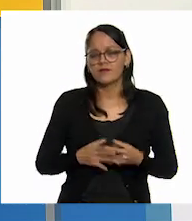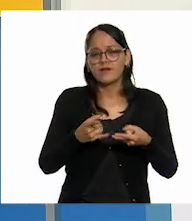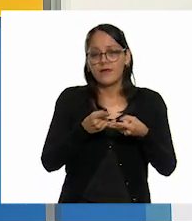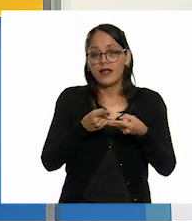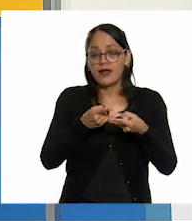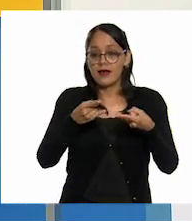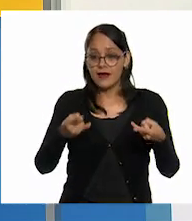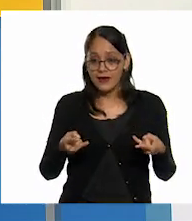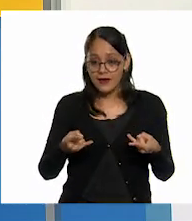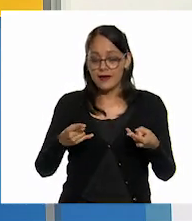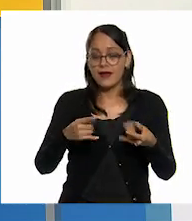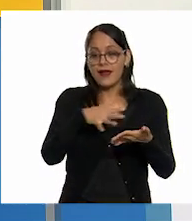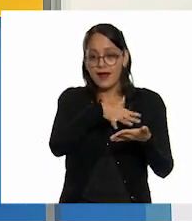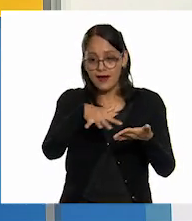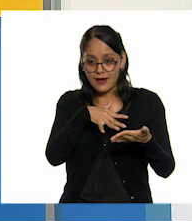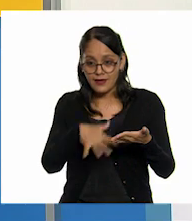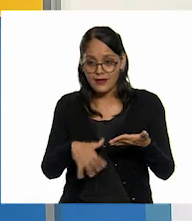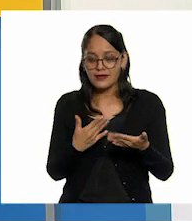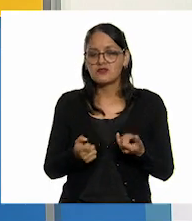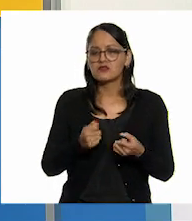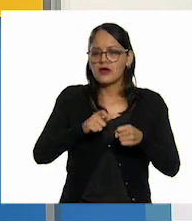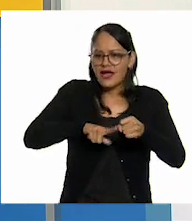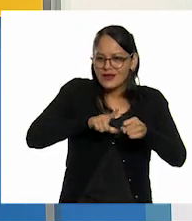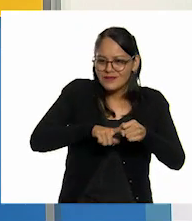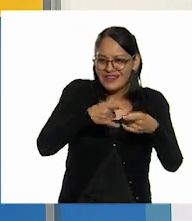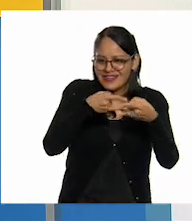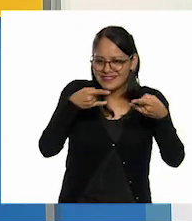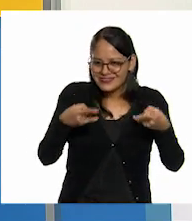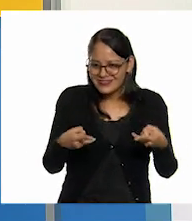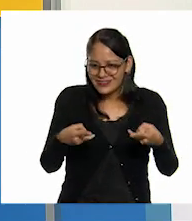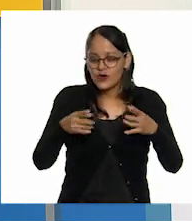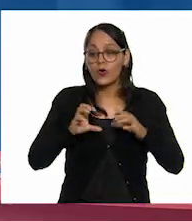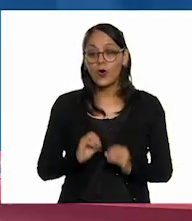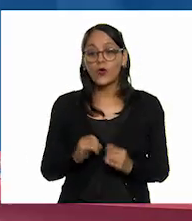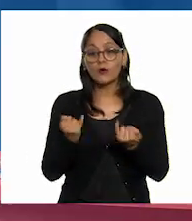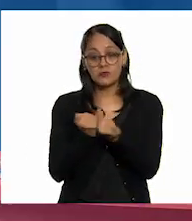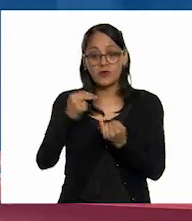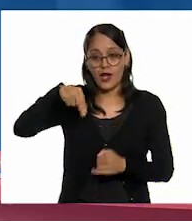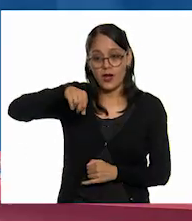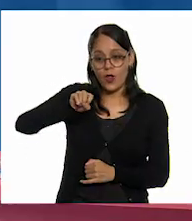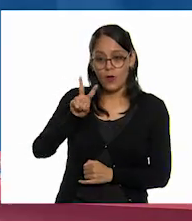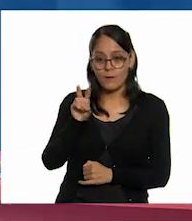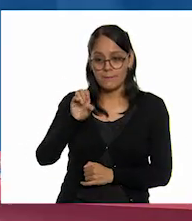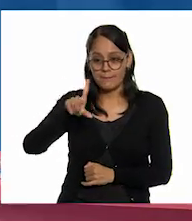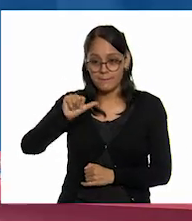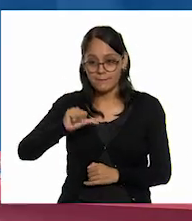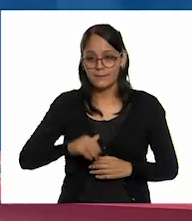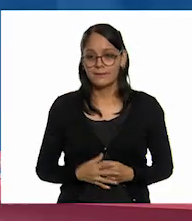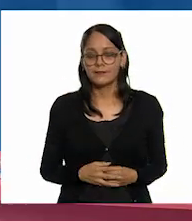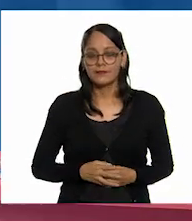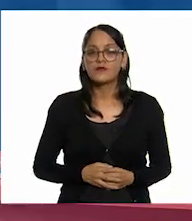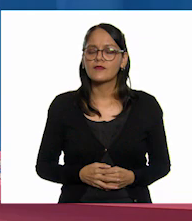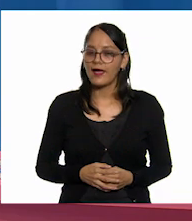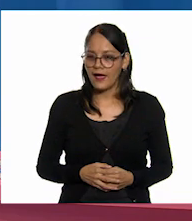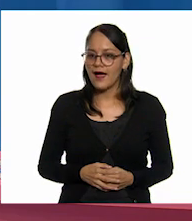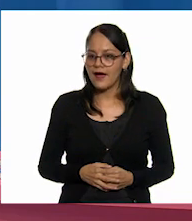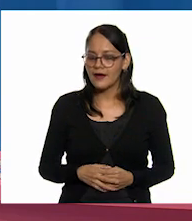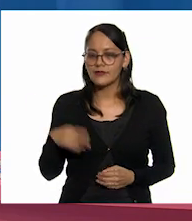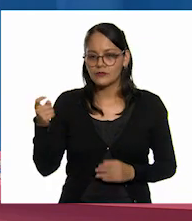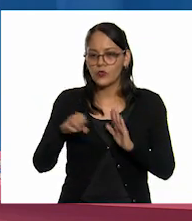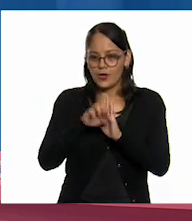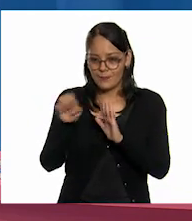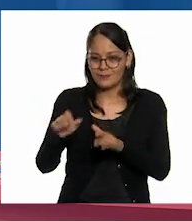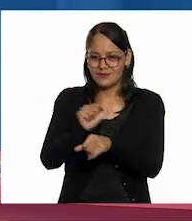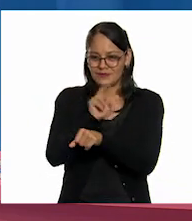una fábula, un cuento o tal vez una novela. Ajá. Entonces, el mundo que describe